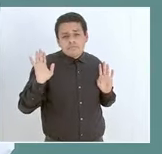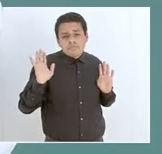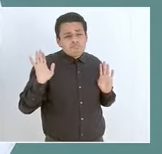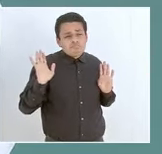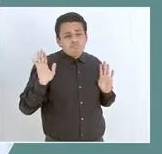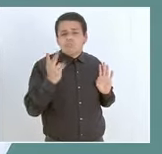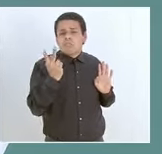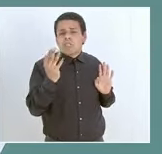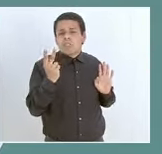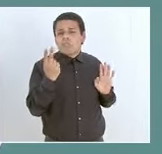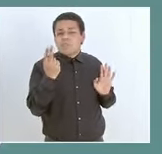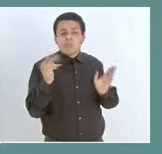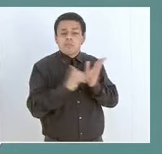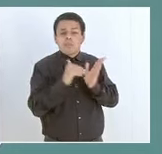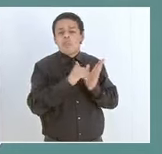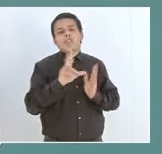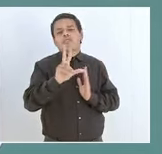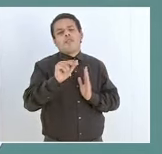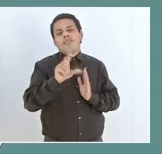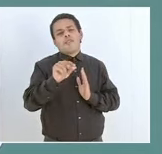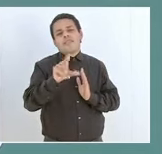no 25 millones,